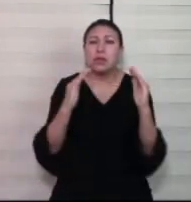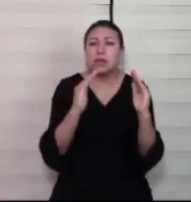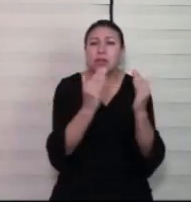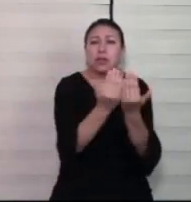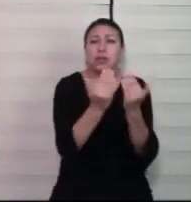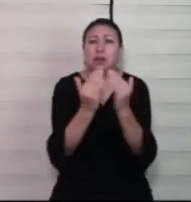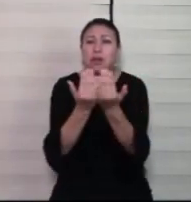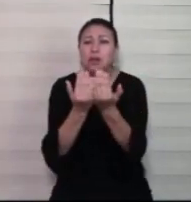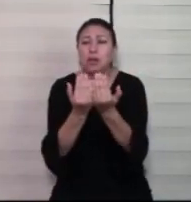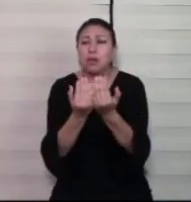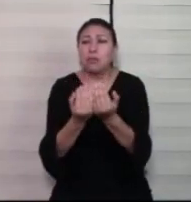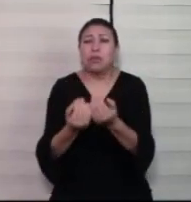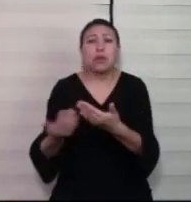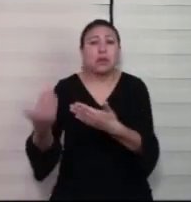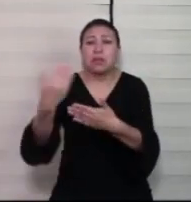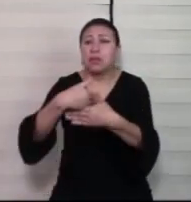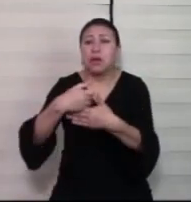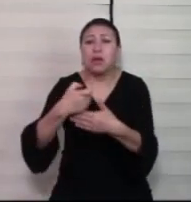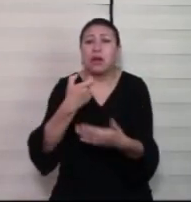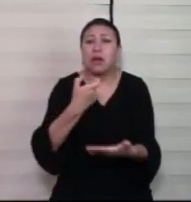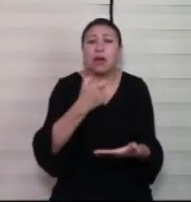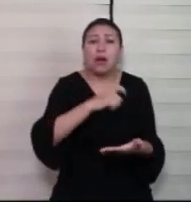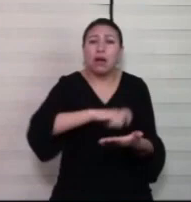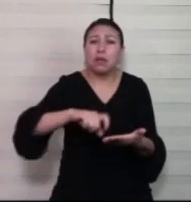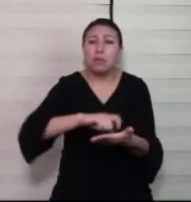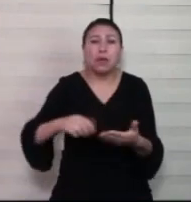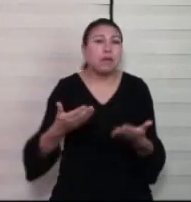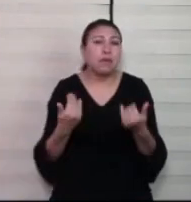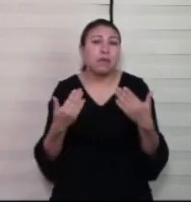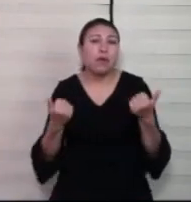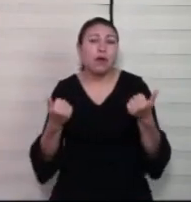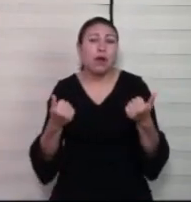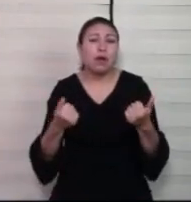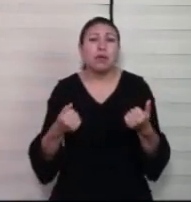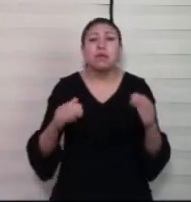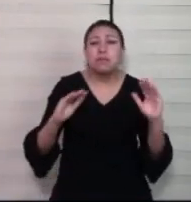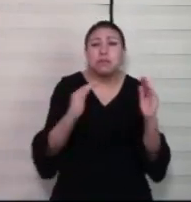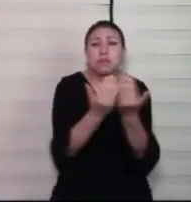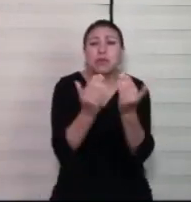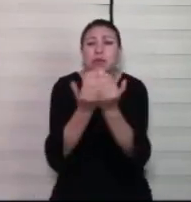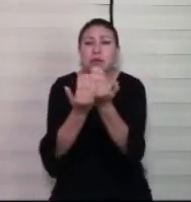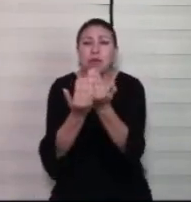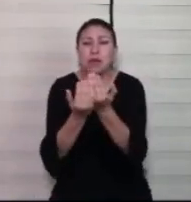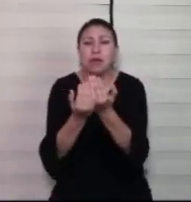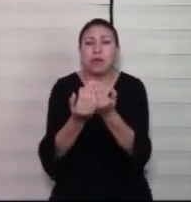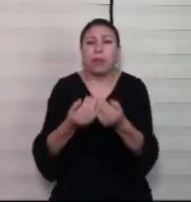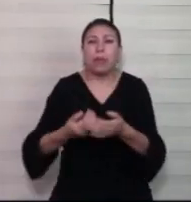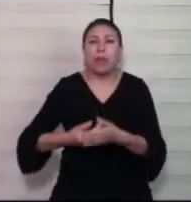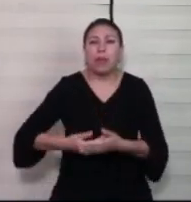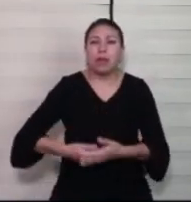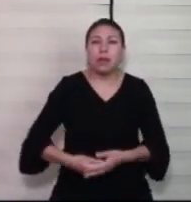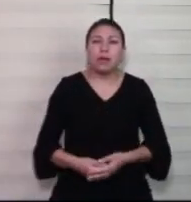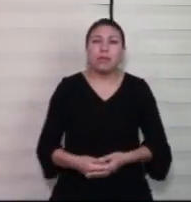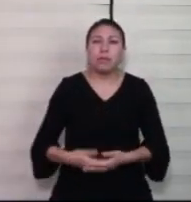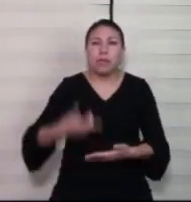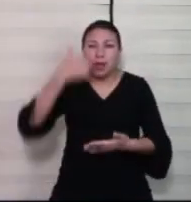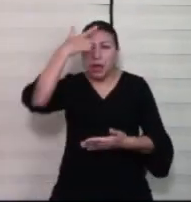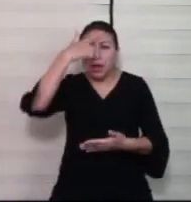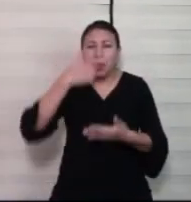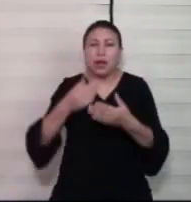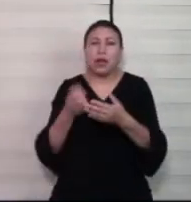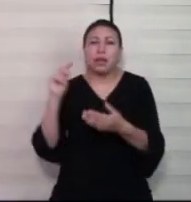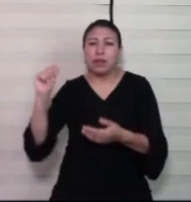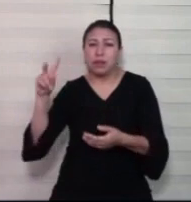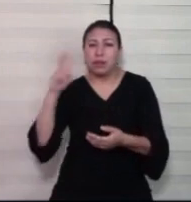venía la gente a comprar. Anoche estaba yo viendo las noticias y vi cuántos